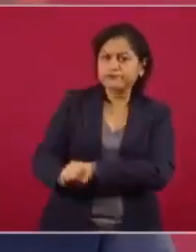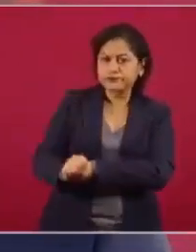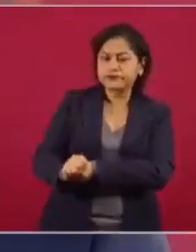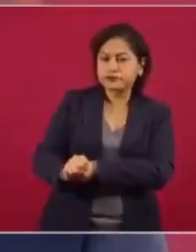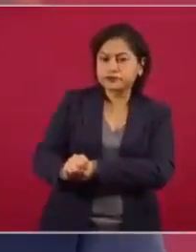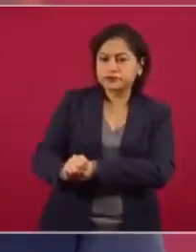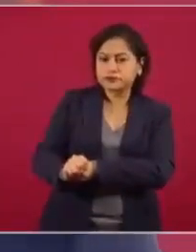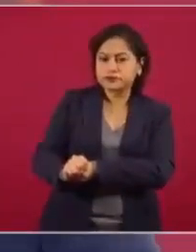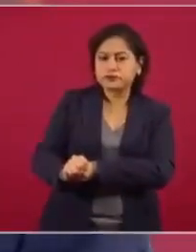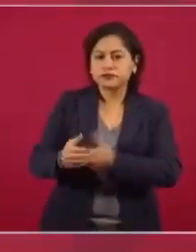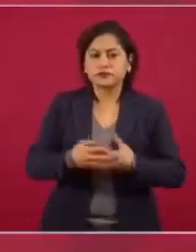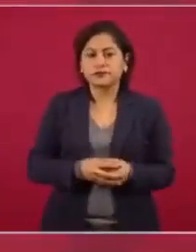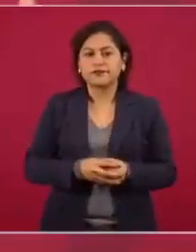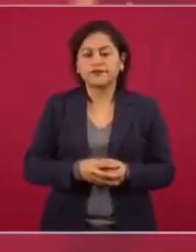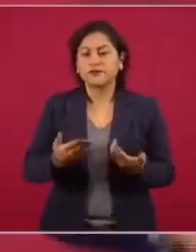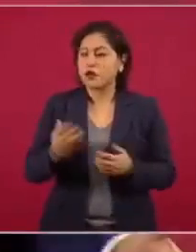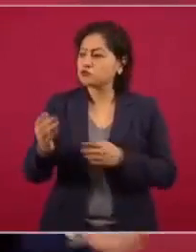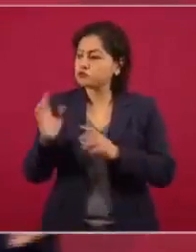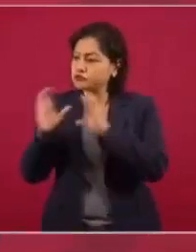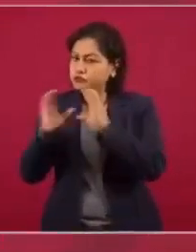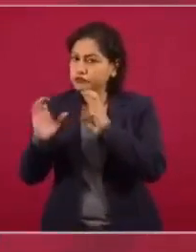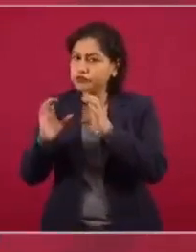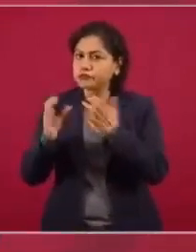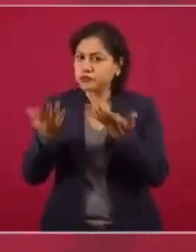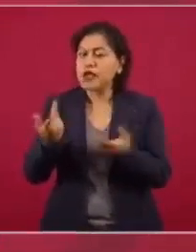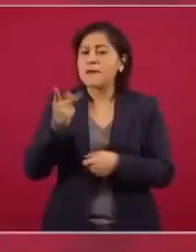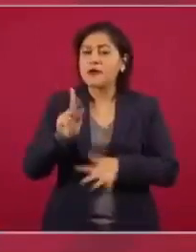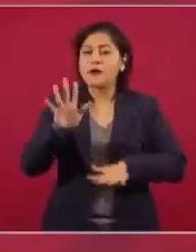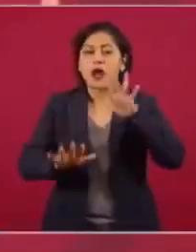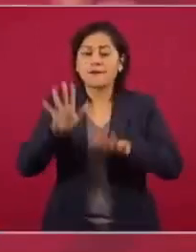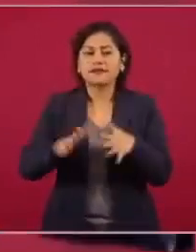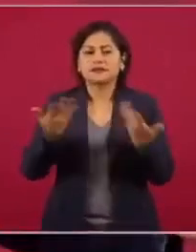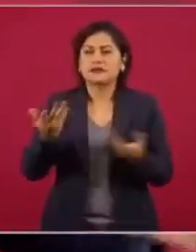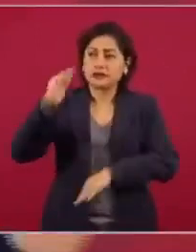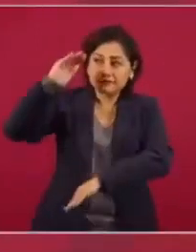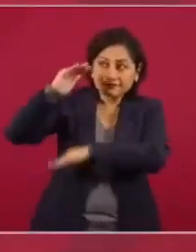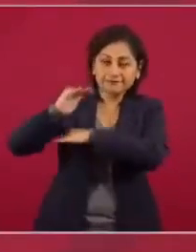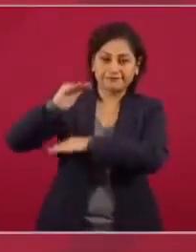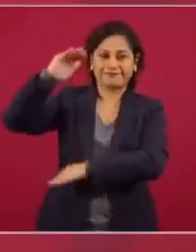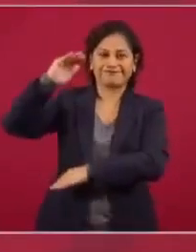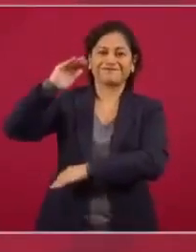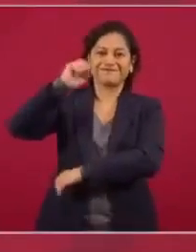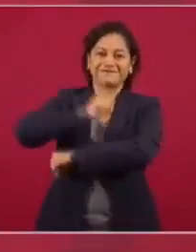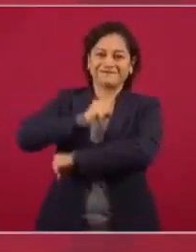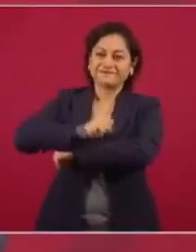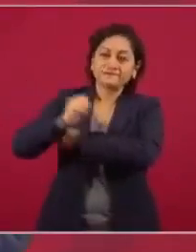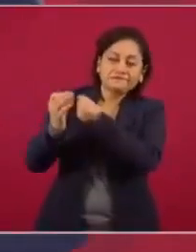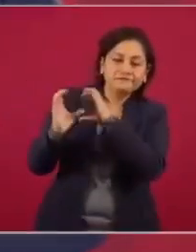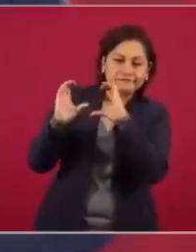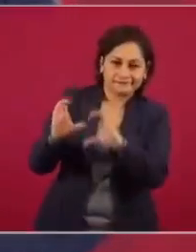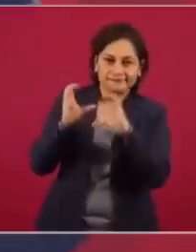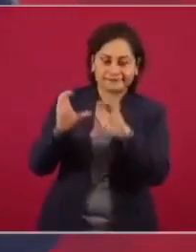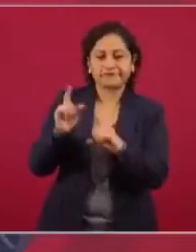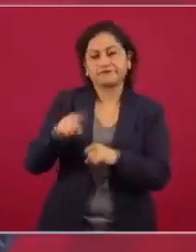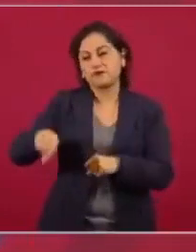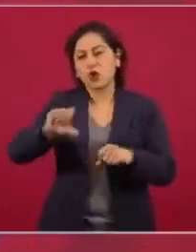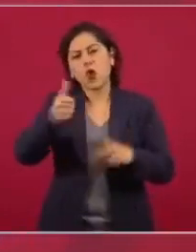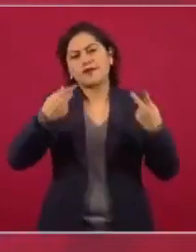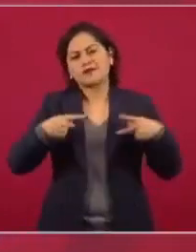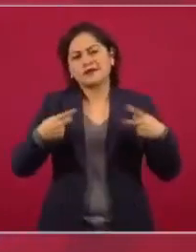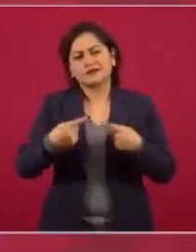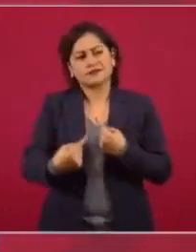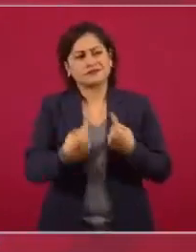arriba, pero es parte del cuidado. A mis adversarios pues no les gusta nada, ¿no?, de lo que